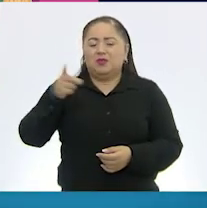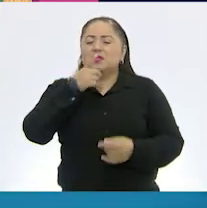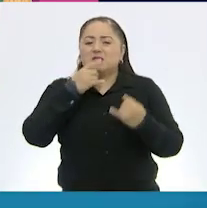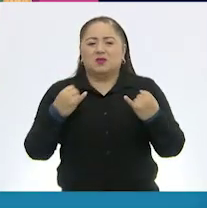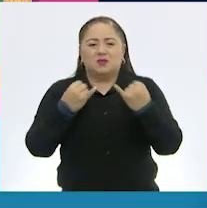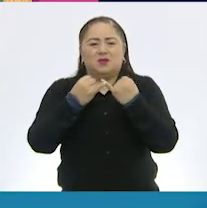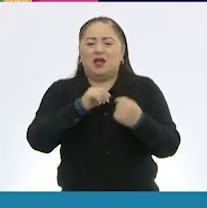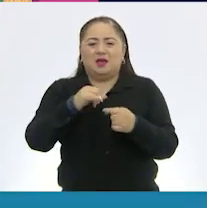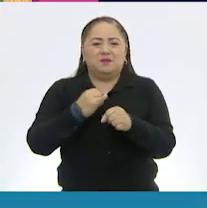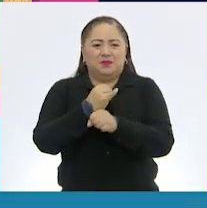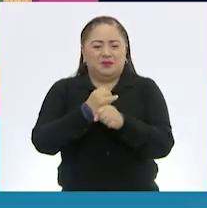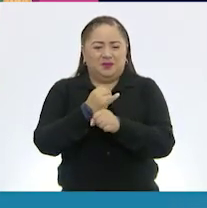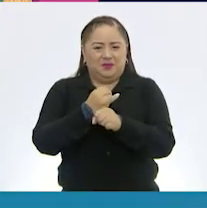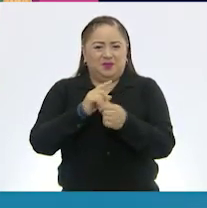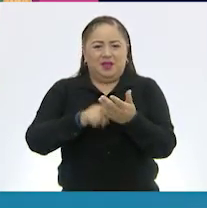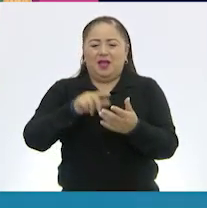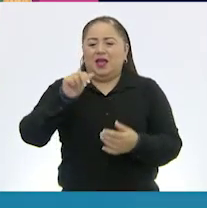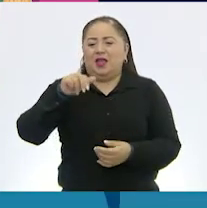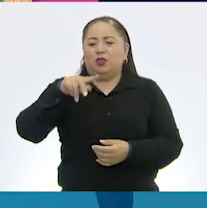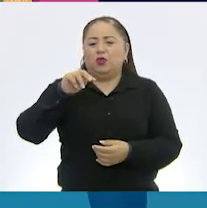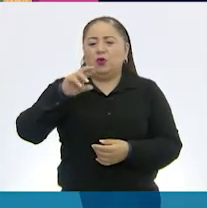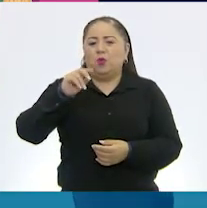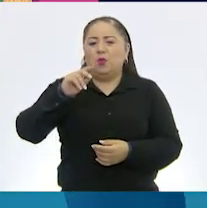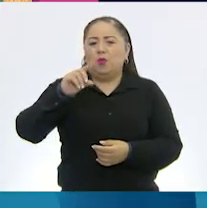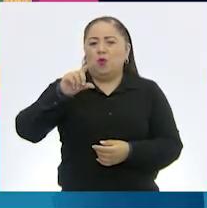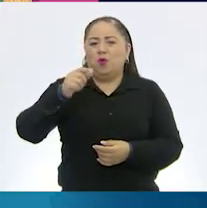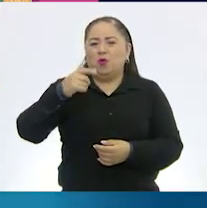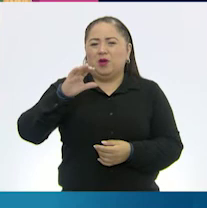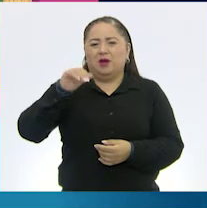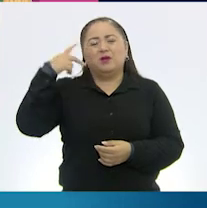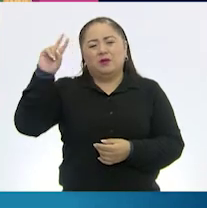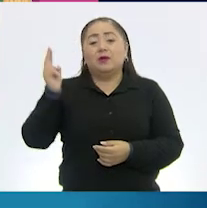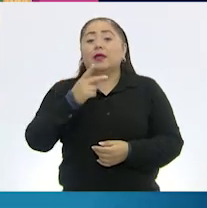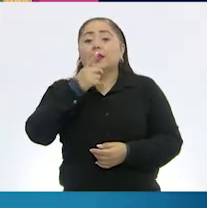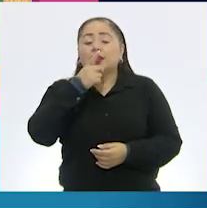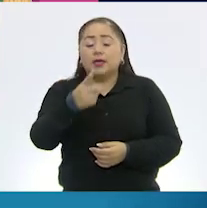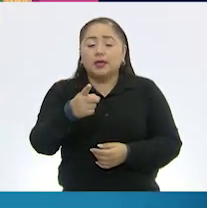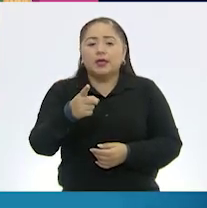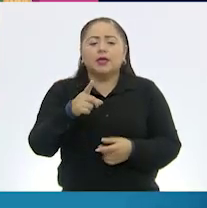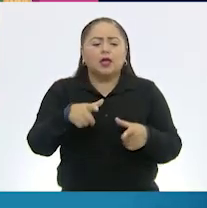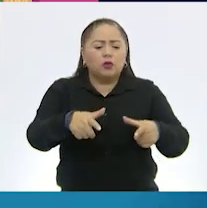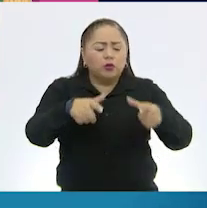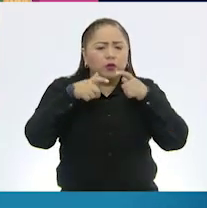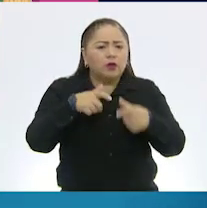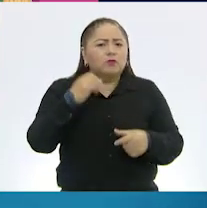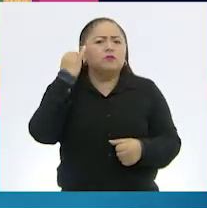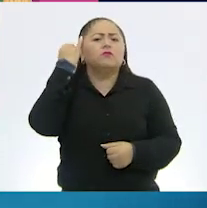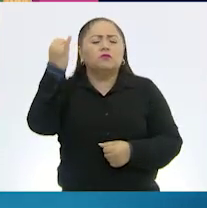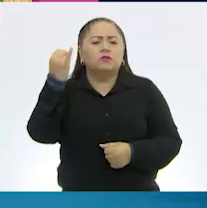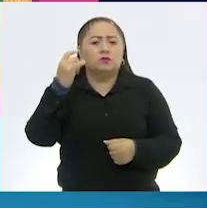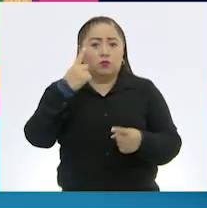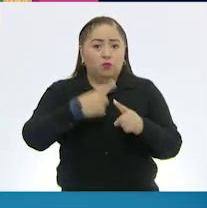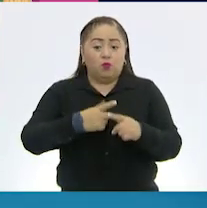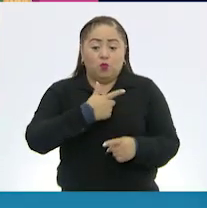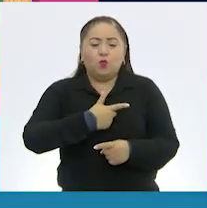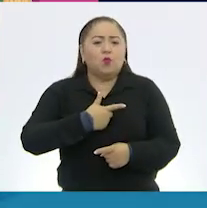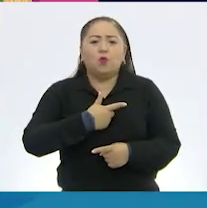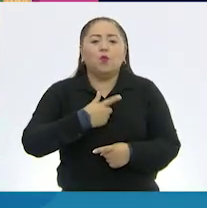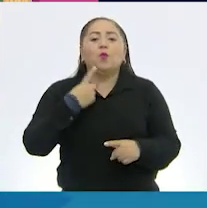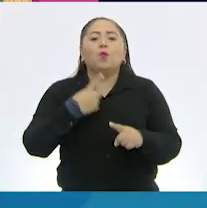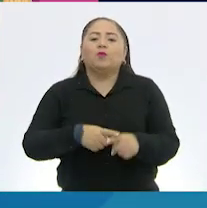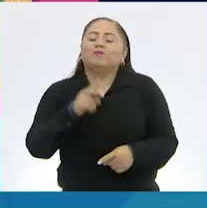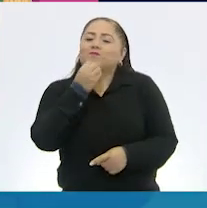de Investigaciones Antropológicas de la UNAM, nos dijo que la tostada fue ideada y hecha no tanto por gusto, sino